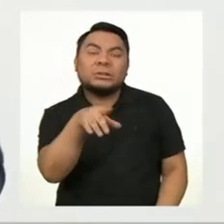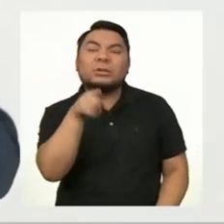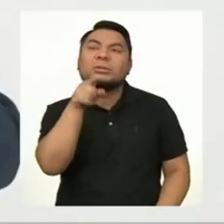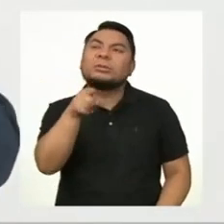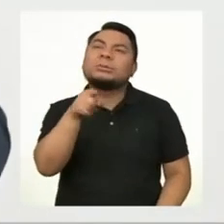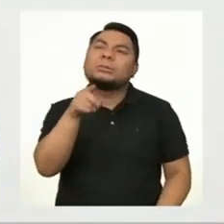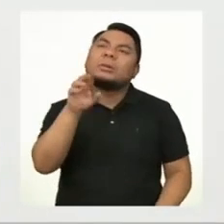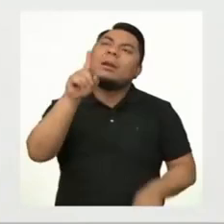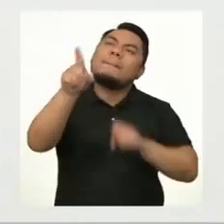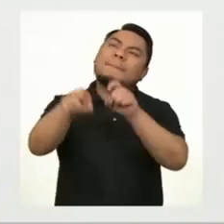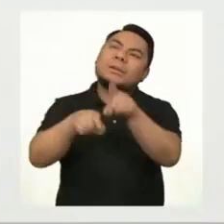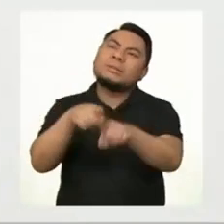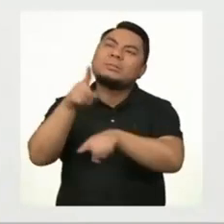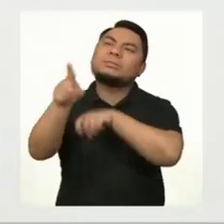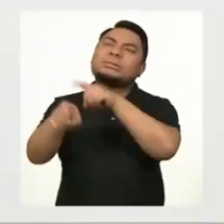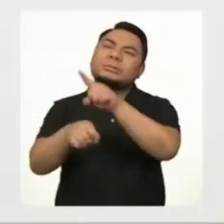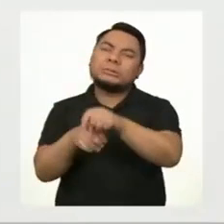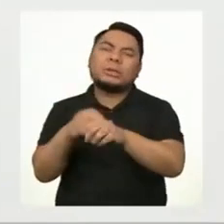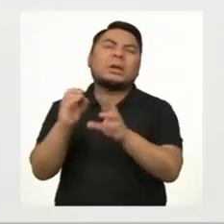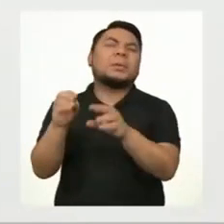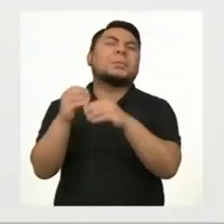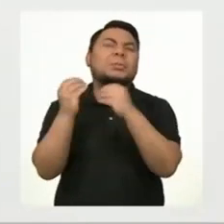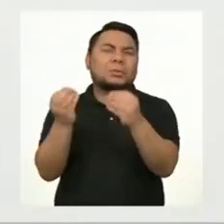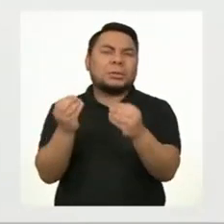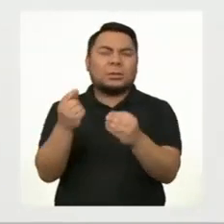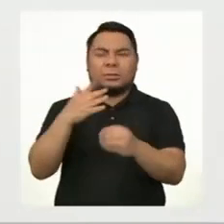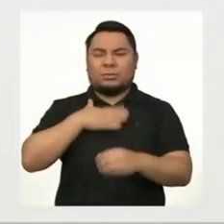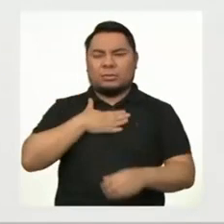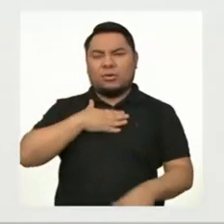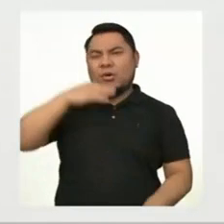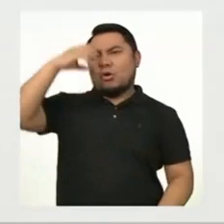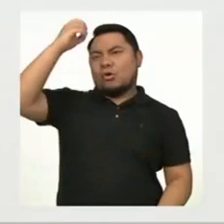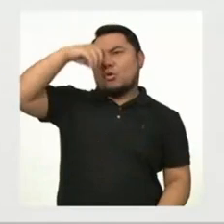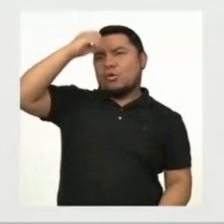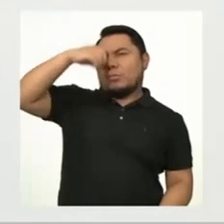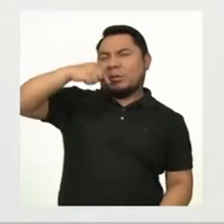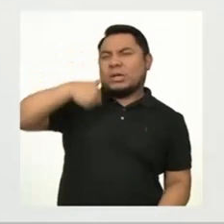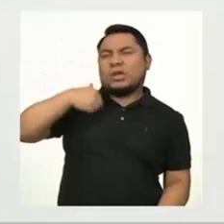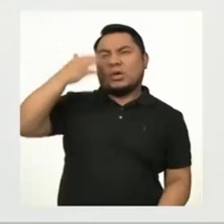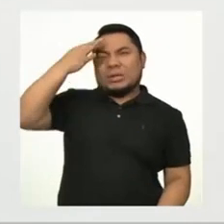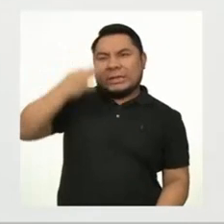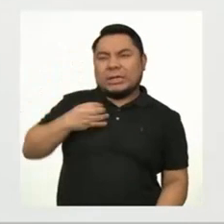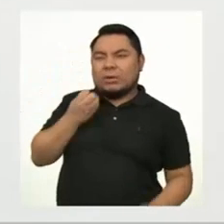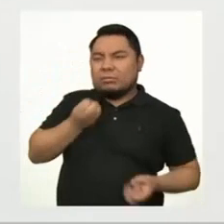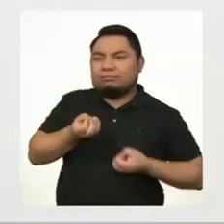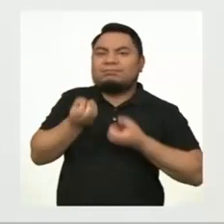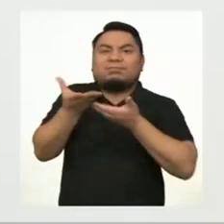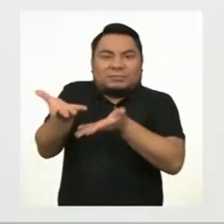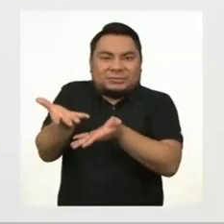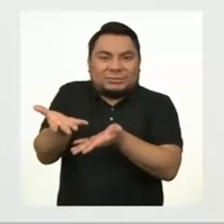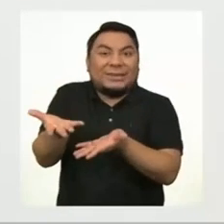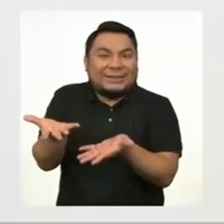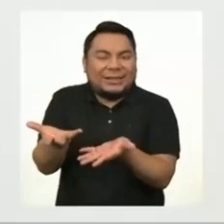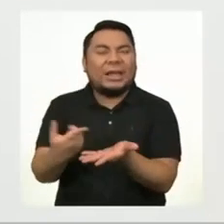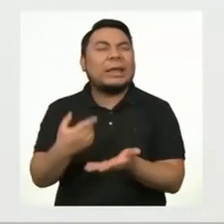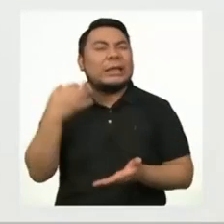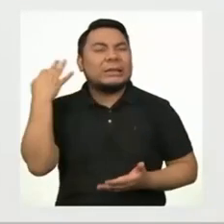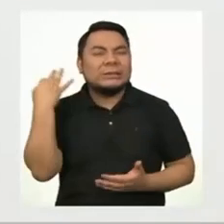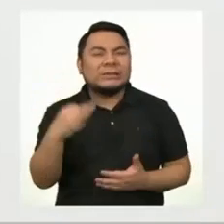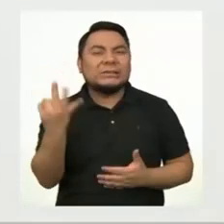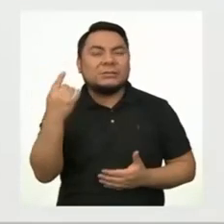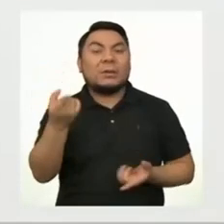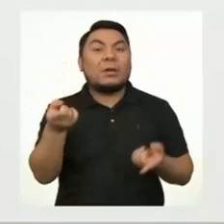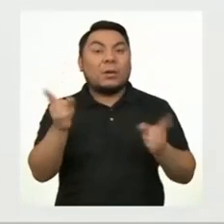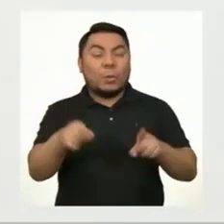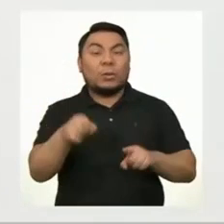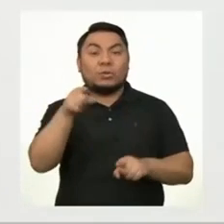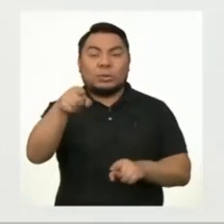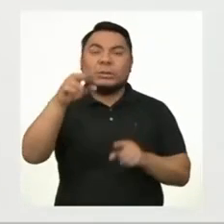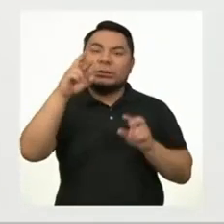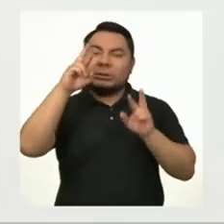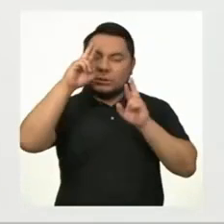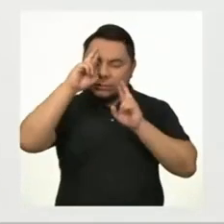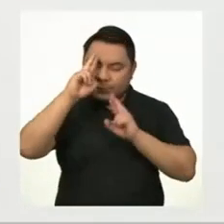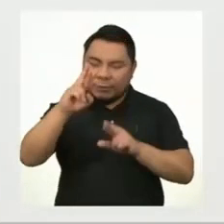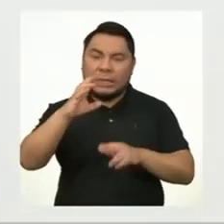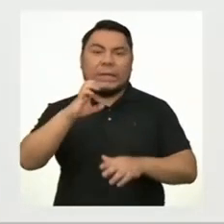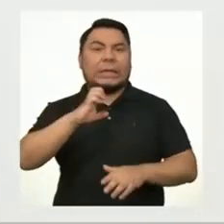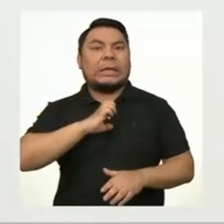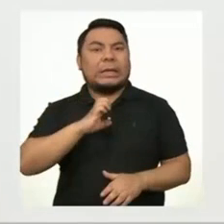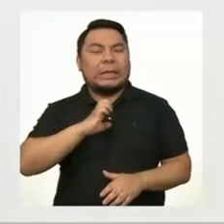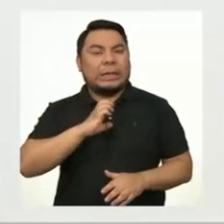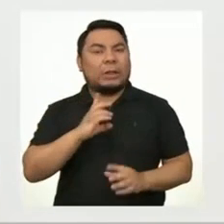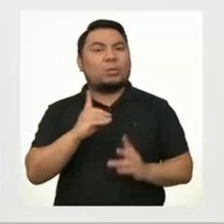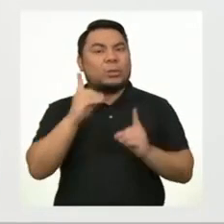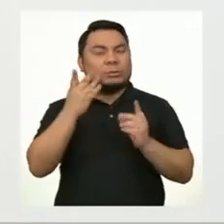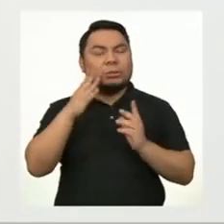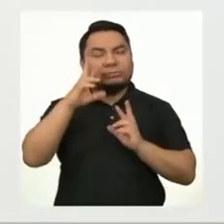decimos. Expresen sus puntos de vista. Estoy segura de que siempre y cuando lo hagan con educación